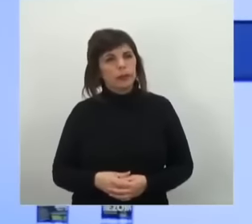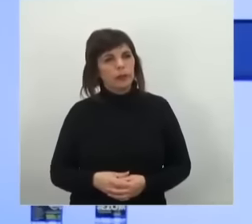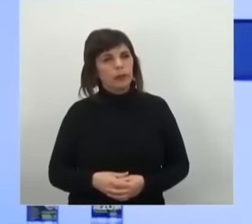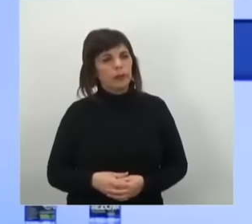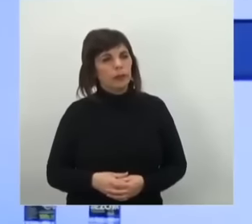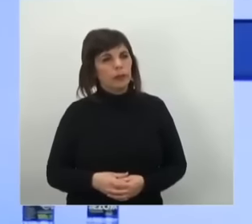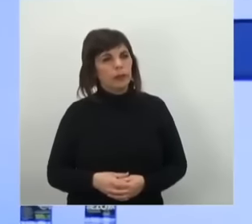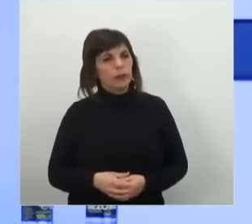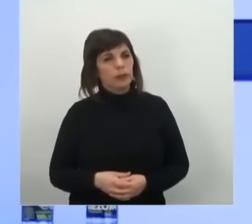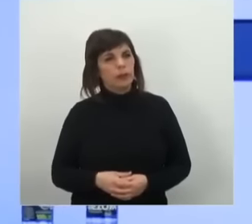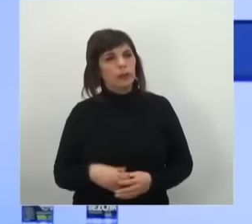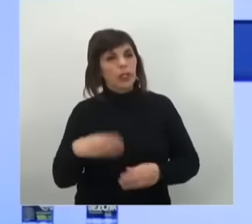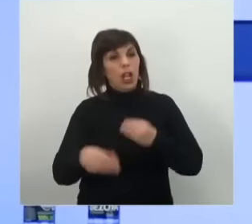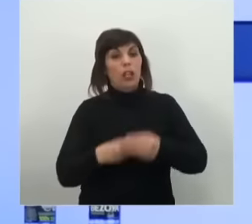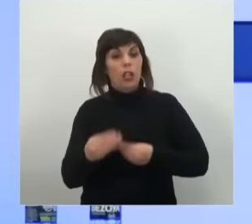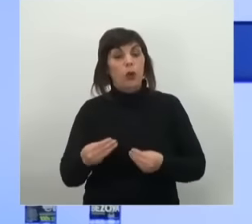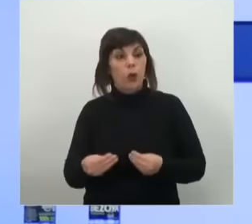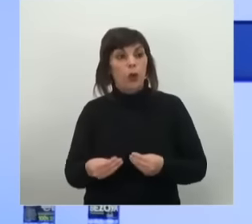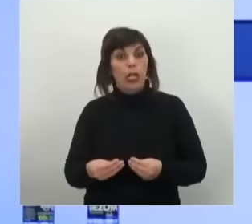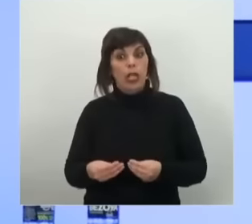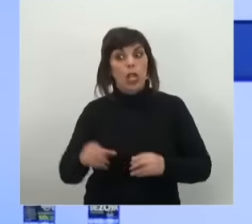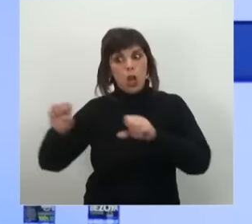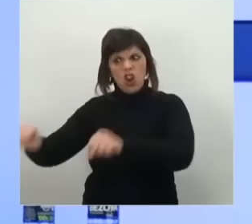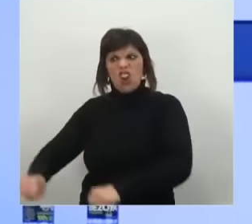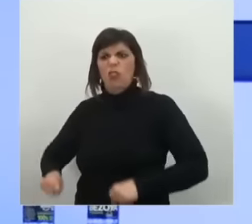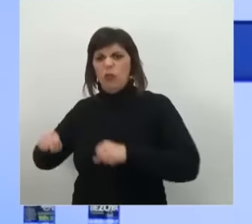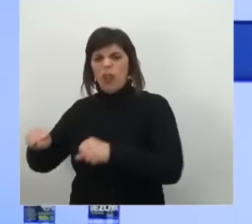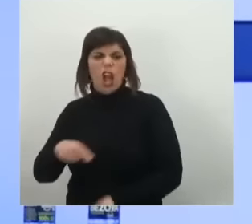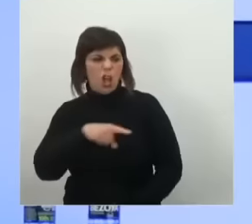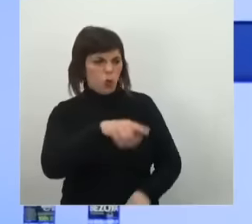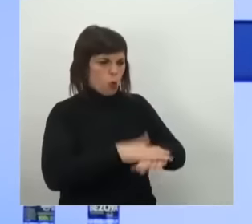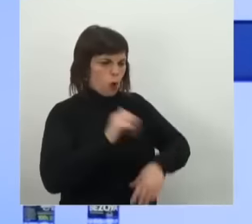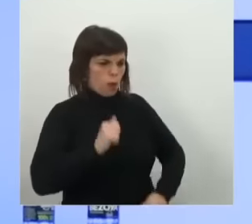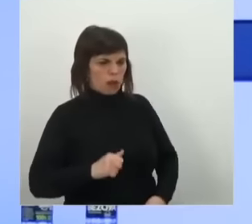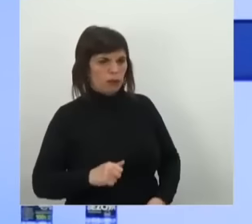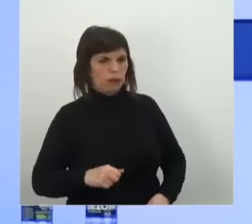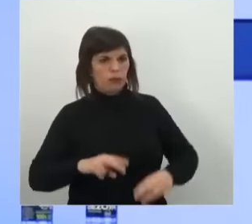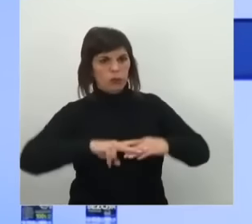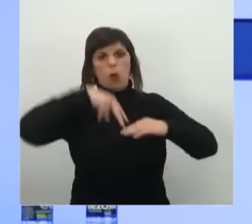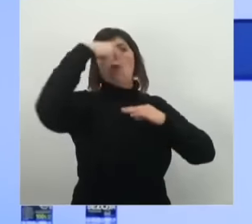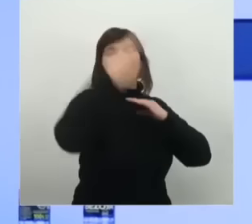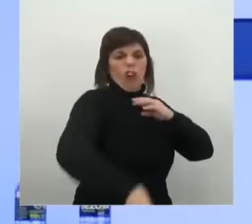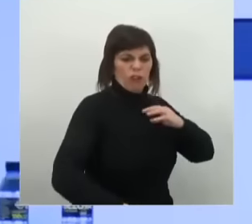eso automáticamente lo que hicieron esto era es el culpable es